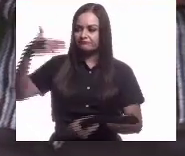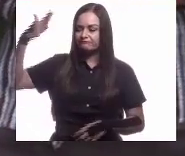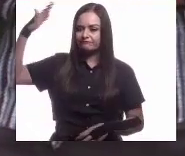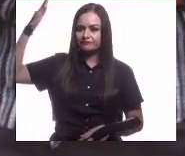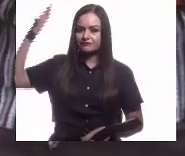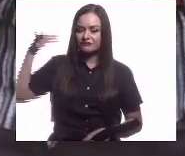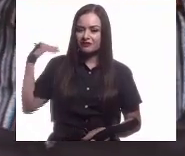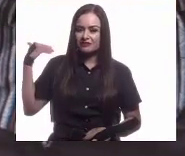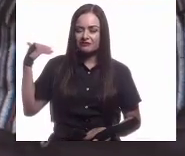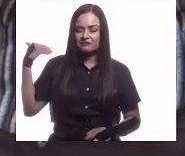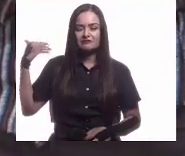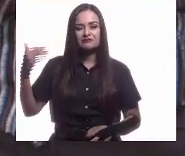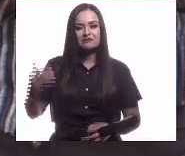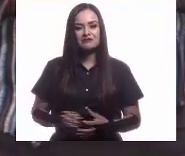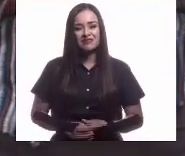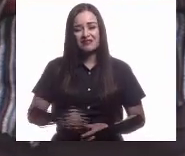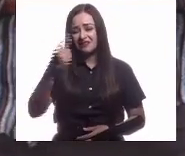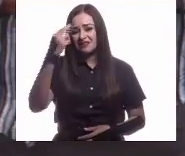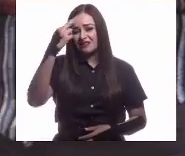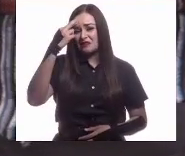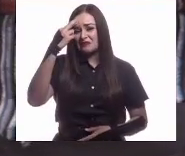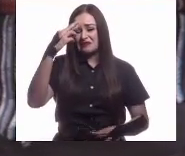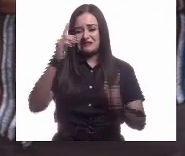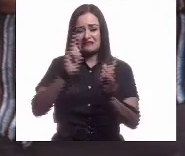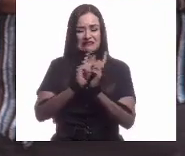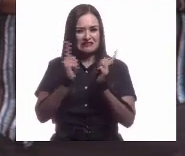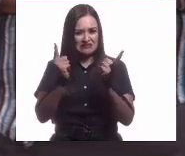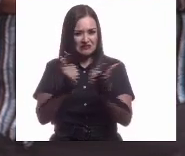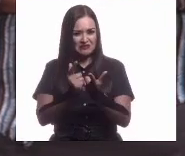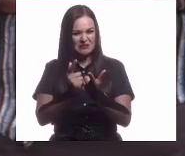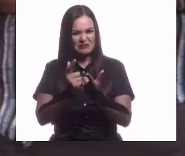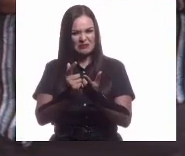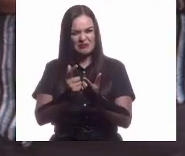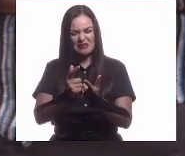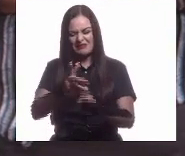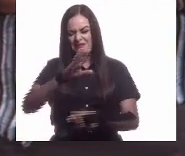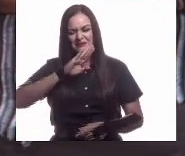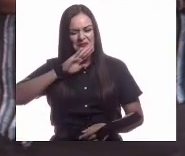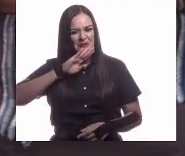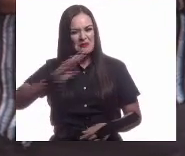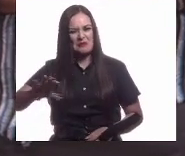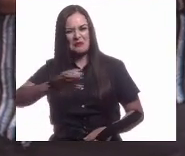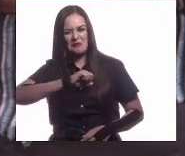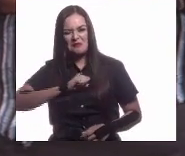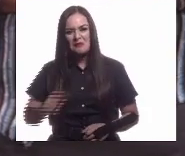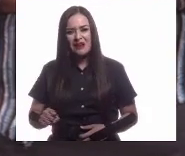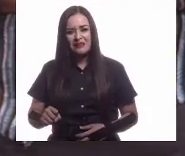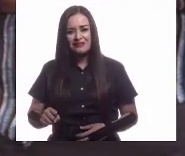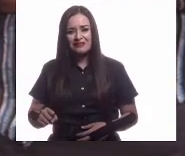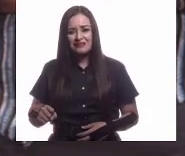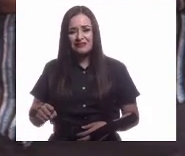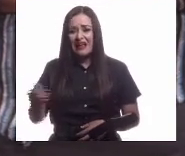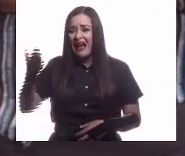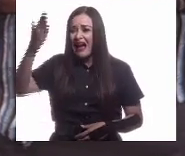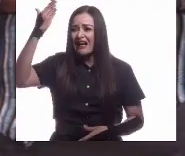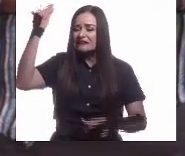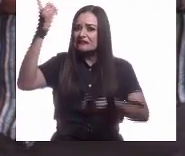vio interrumpida por grupos criminales. Enfrentamos días muy